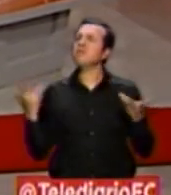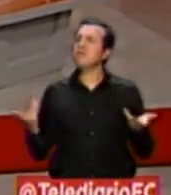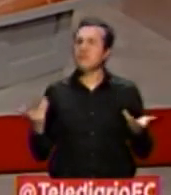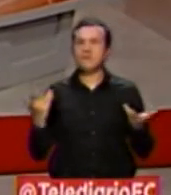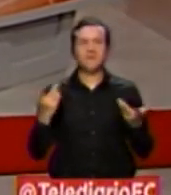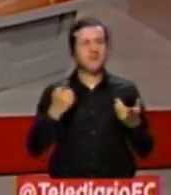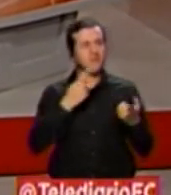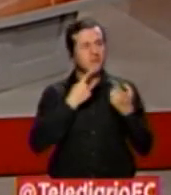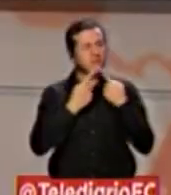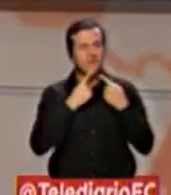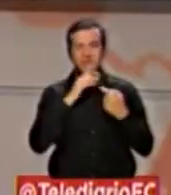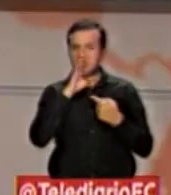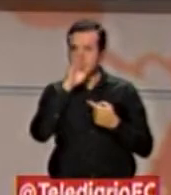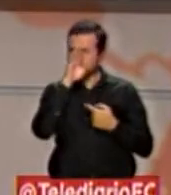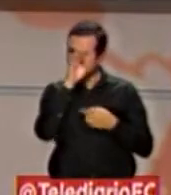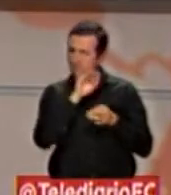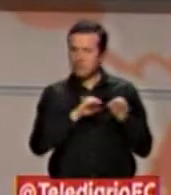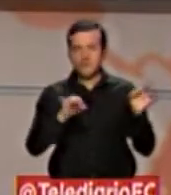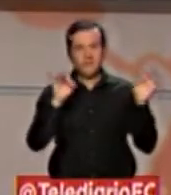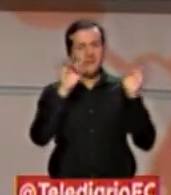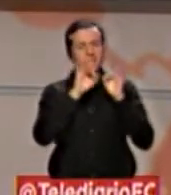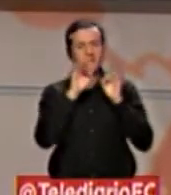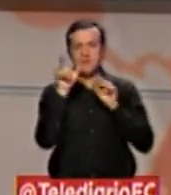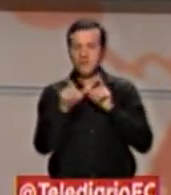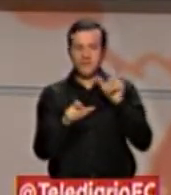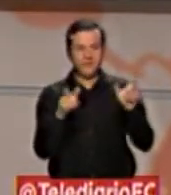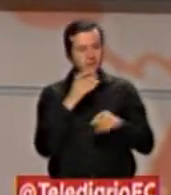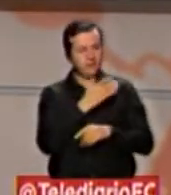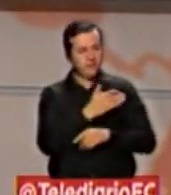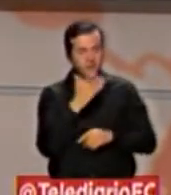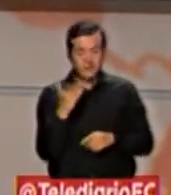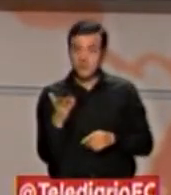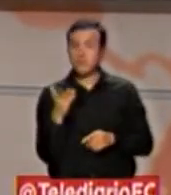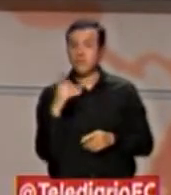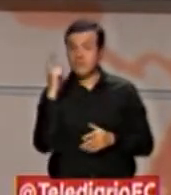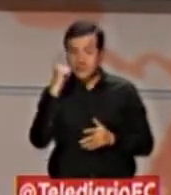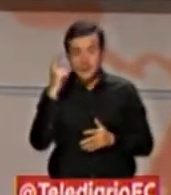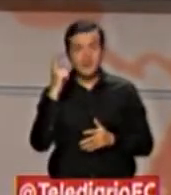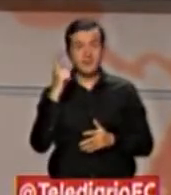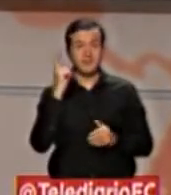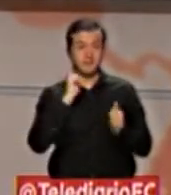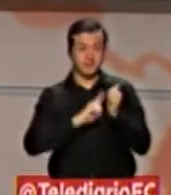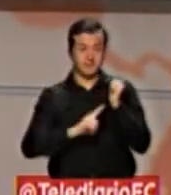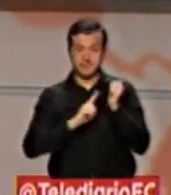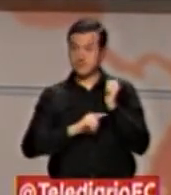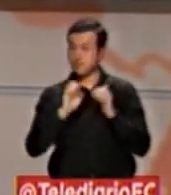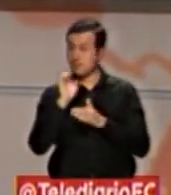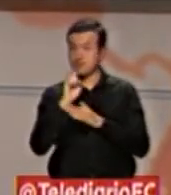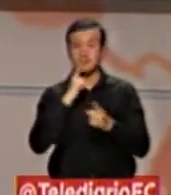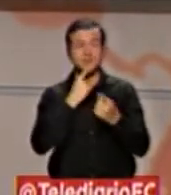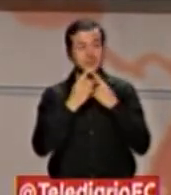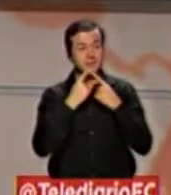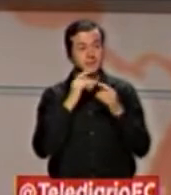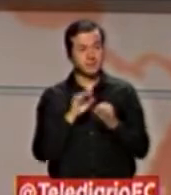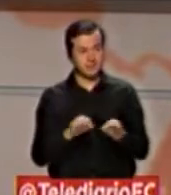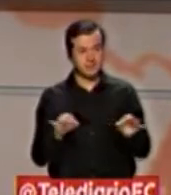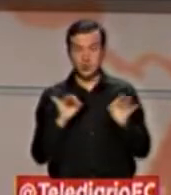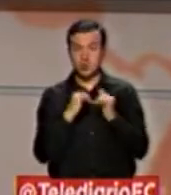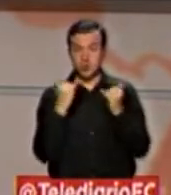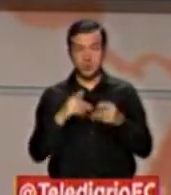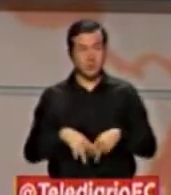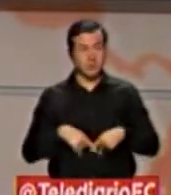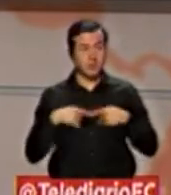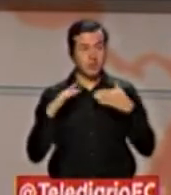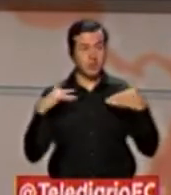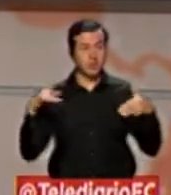diálogo siempre será necesario entre personas civilizadas, no se diga entre hermanos ecuatorianos, vivimos y habitamos en